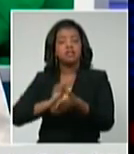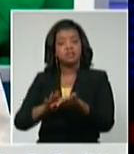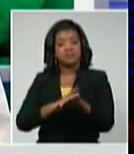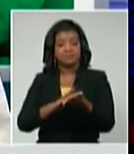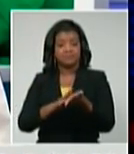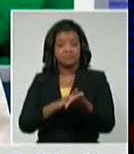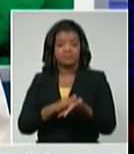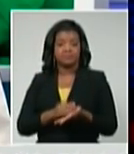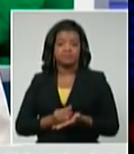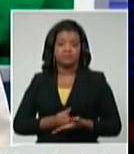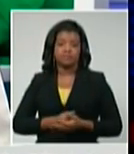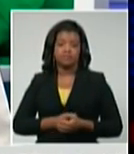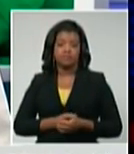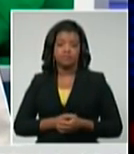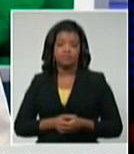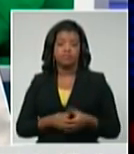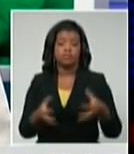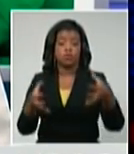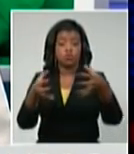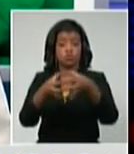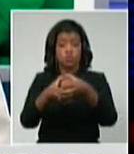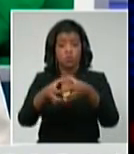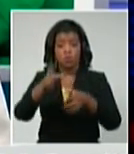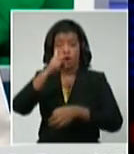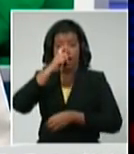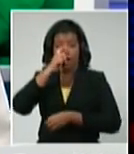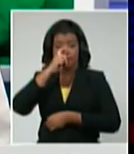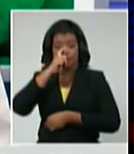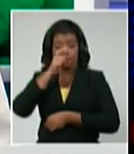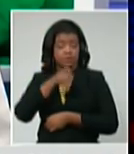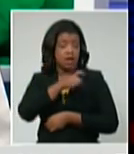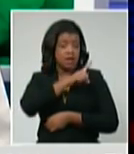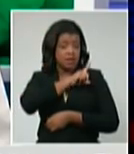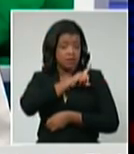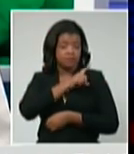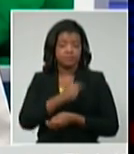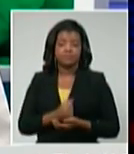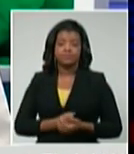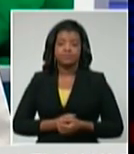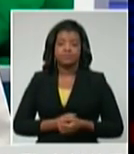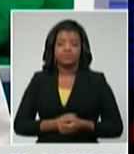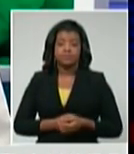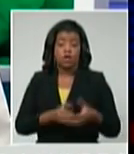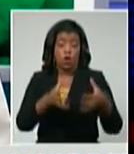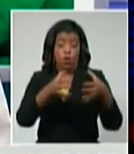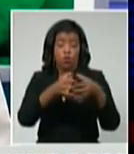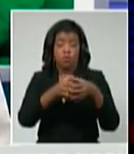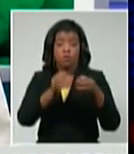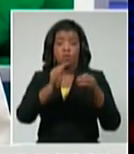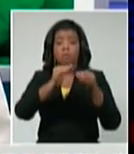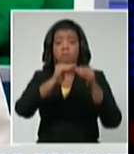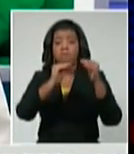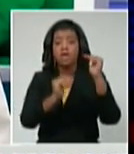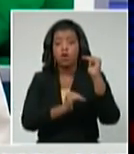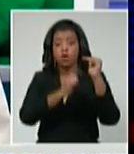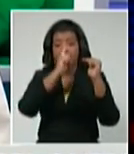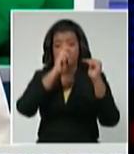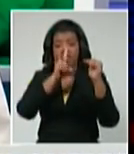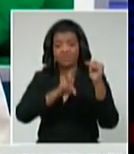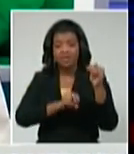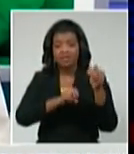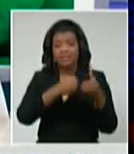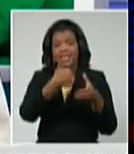Por grupos de edades, en el día de ayer, menores de 20 años son 10 y ya